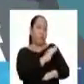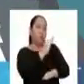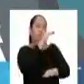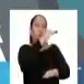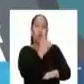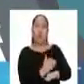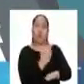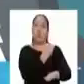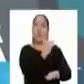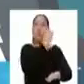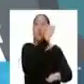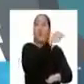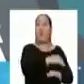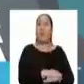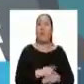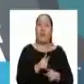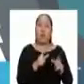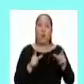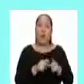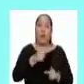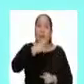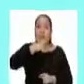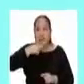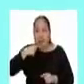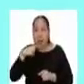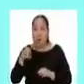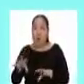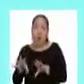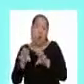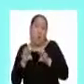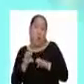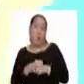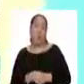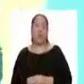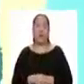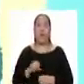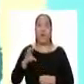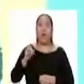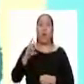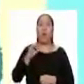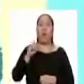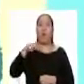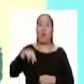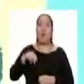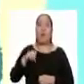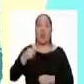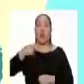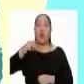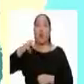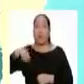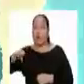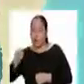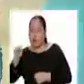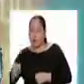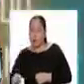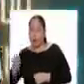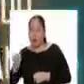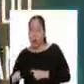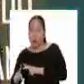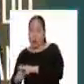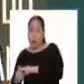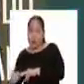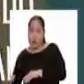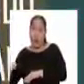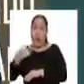secas, frías y otras más húmedas. La corriente de Humboldt proviene de sur a norte y permite que emerjan